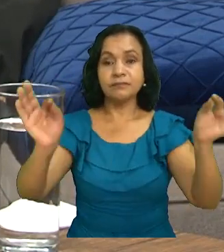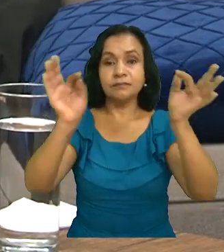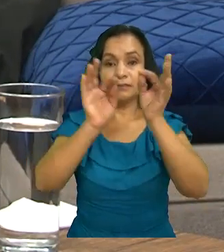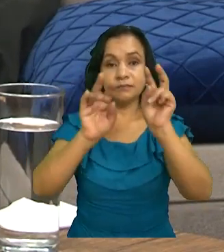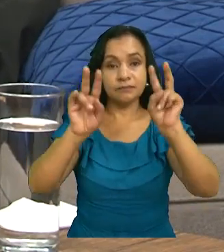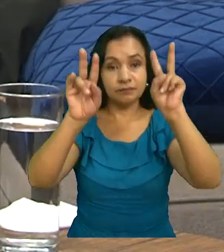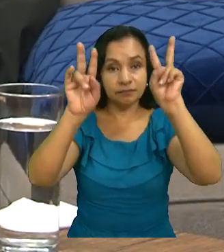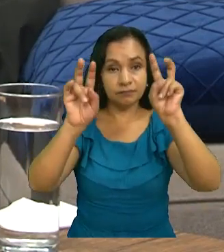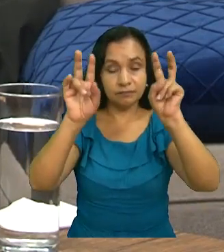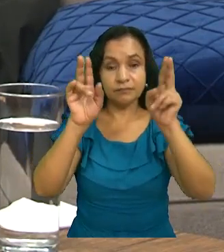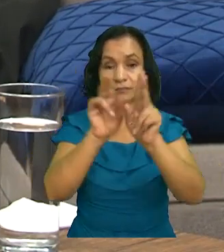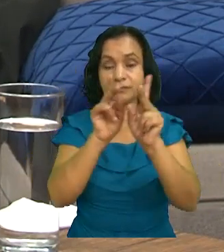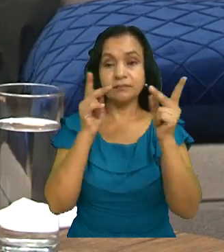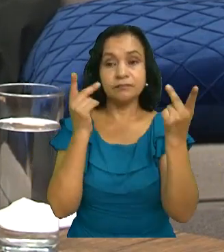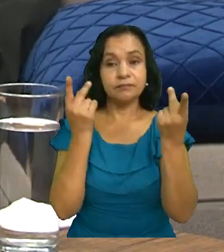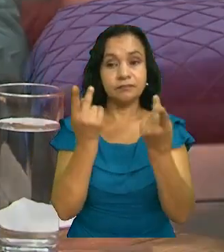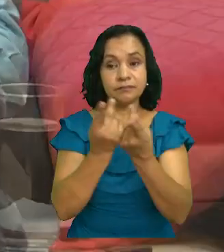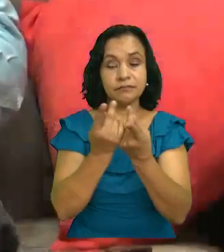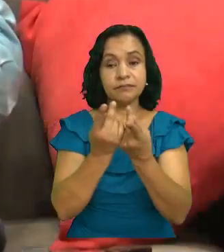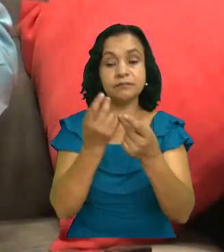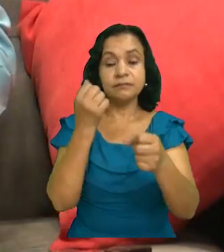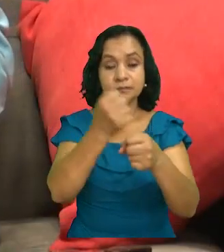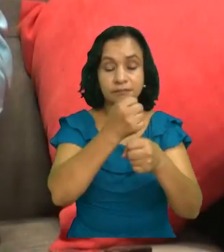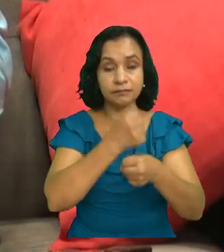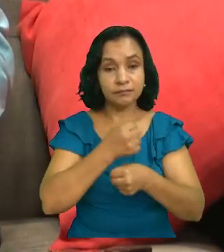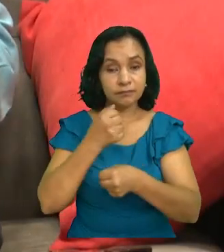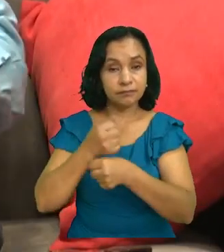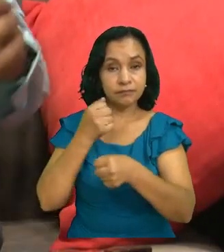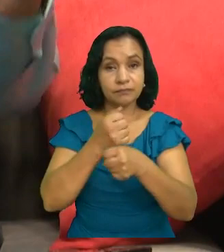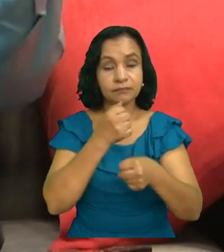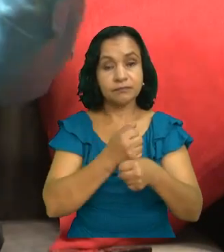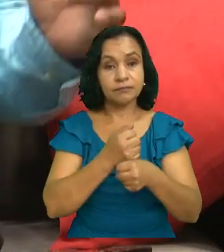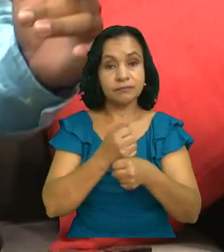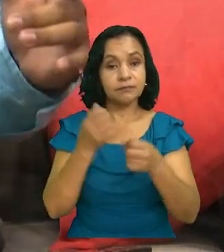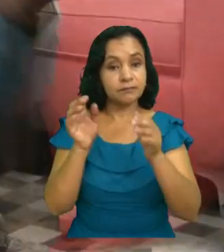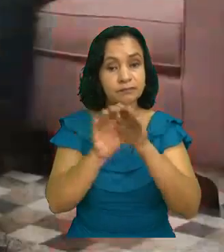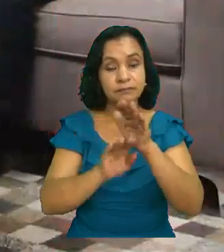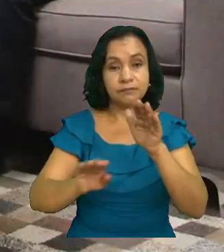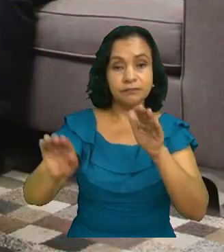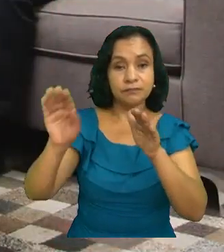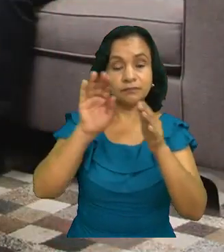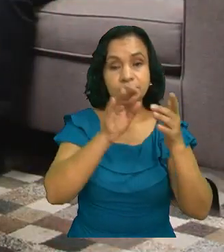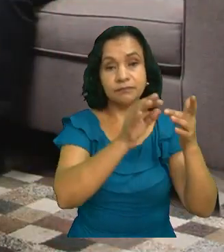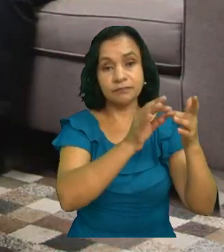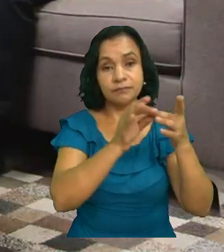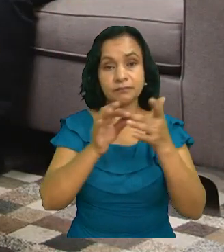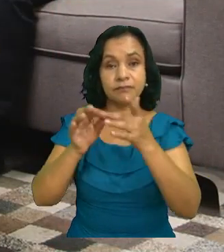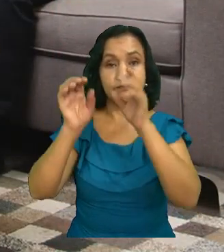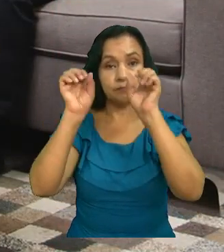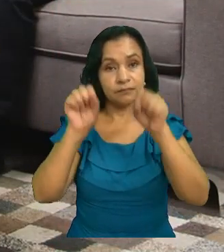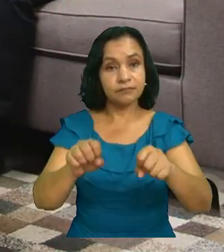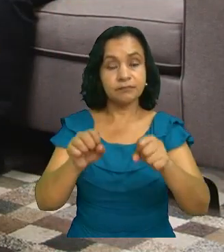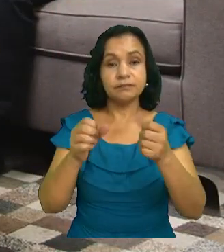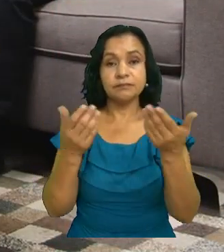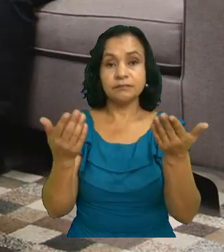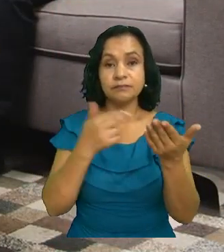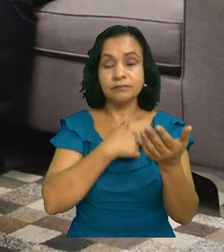mencionaba, nuestro pueblo tradicionalmente productor, ¿no? Es decir, ahora más tecnificado y con mayores capacidades, sin duda alguna